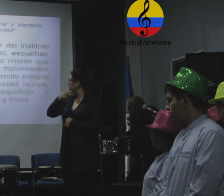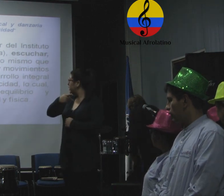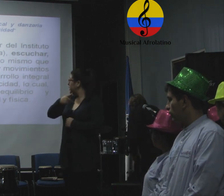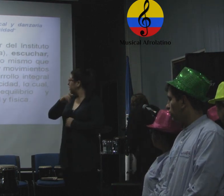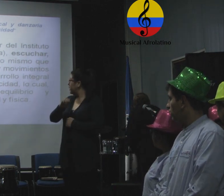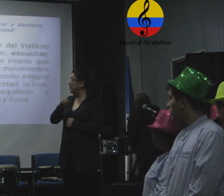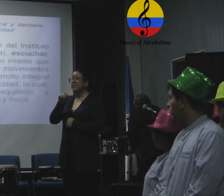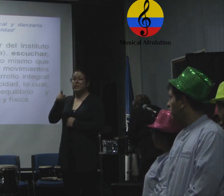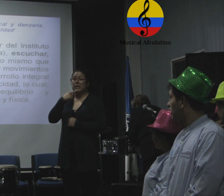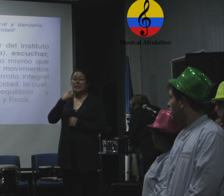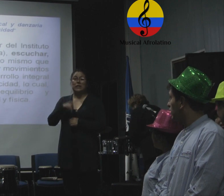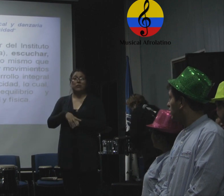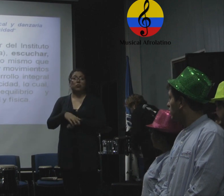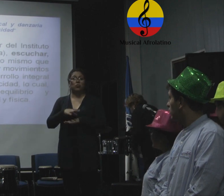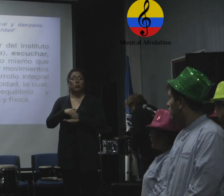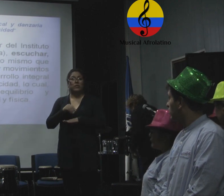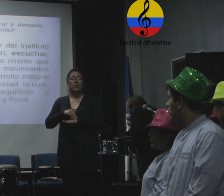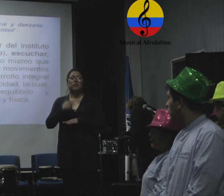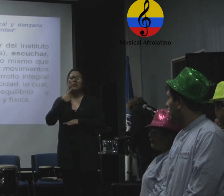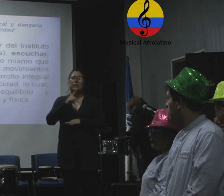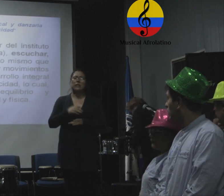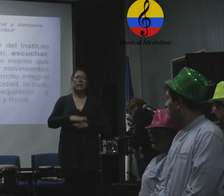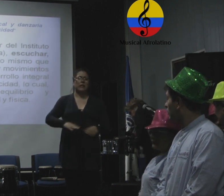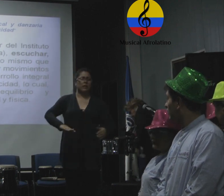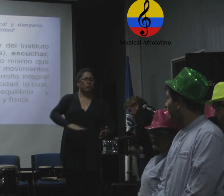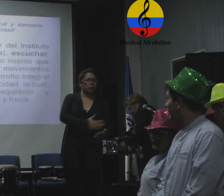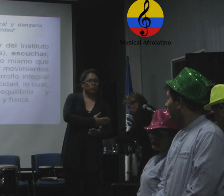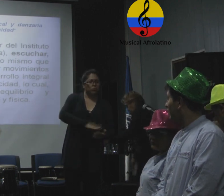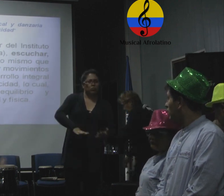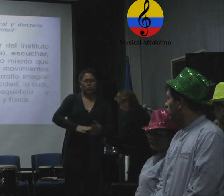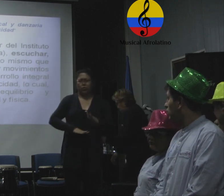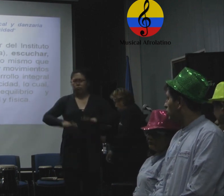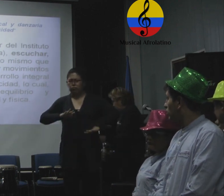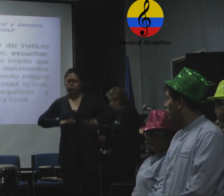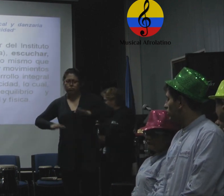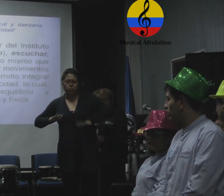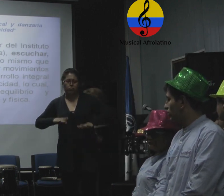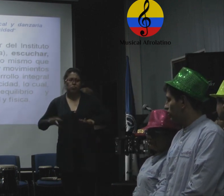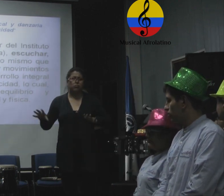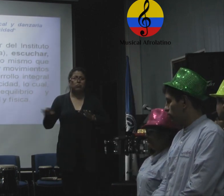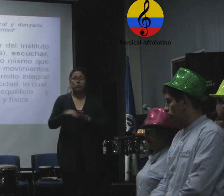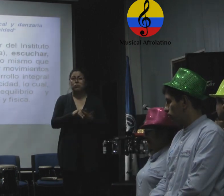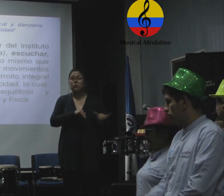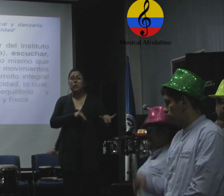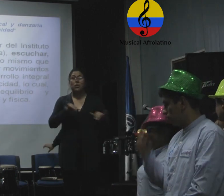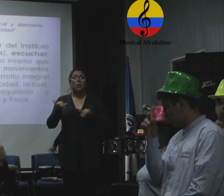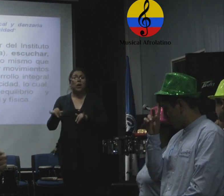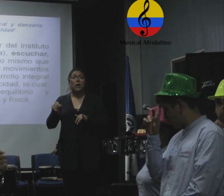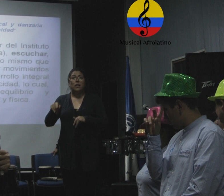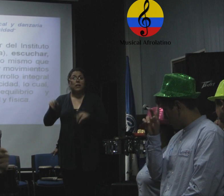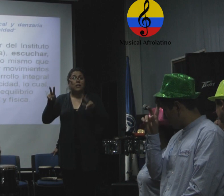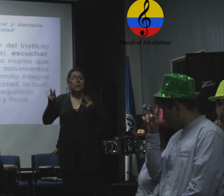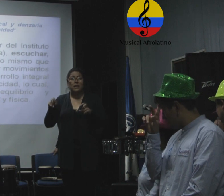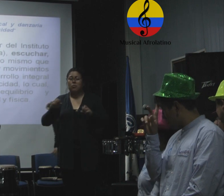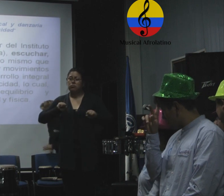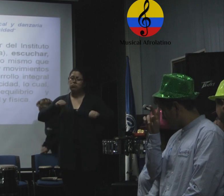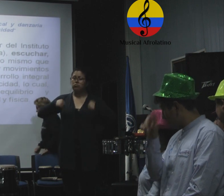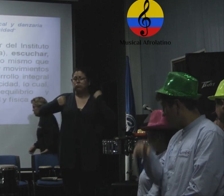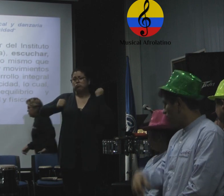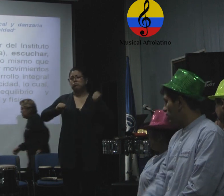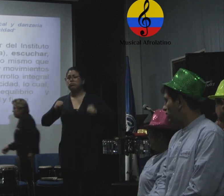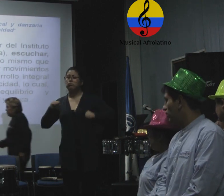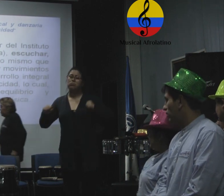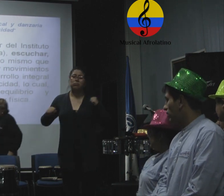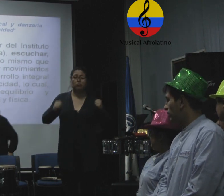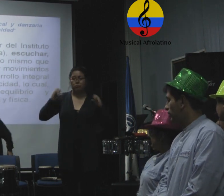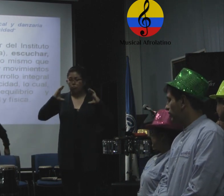escuchar, cantar y ejecutar música, ¿no? Lo mismo que también pues, la parte motriz, o